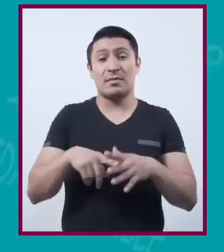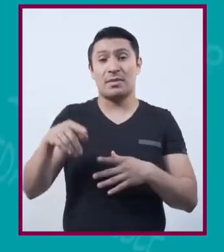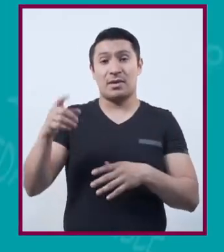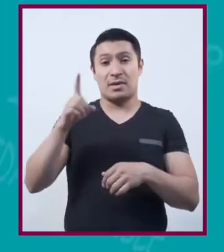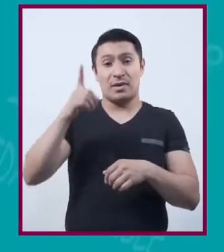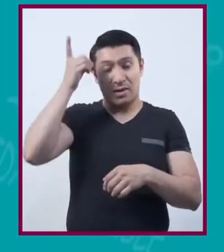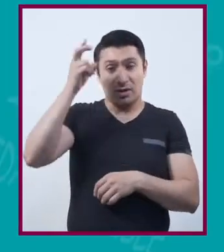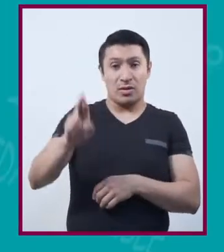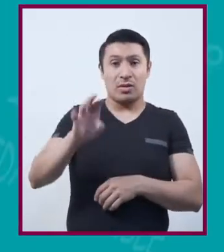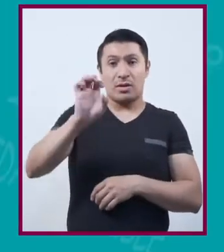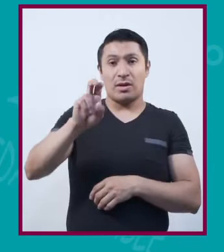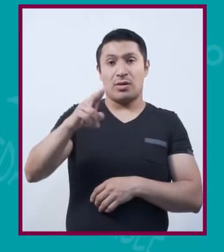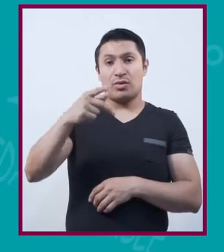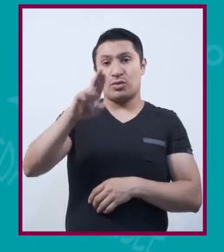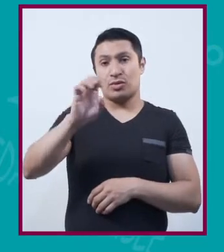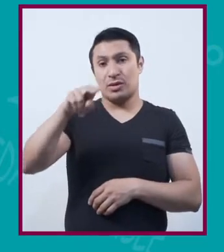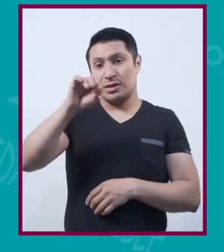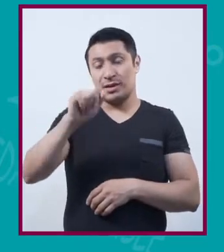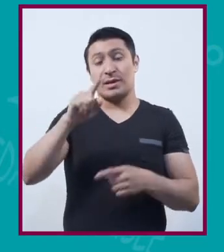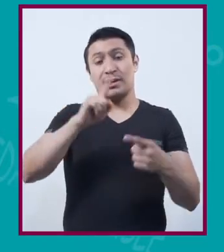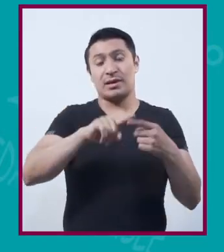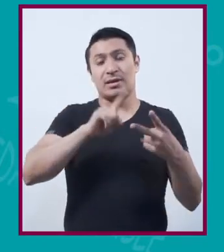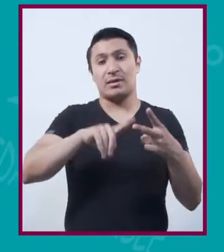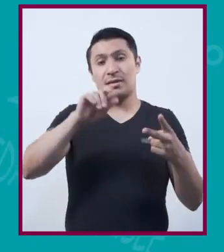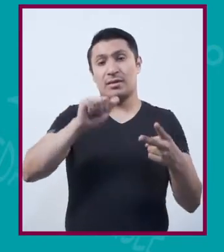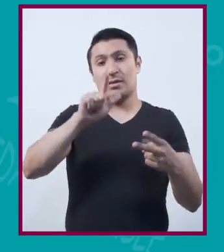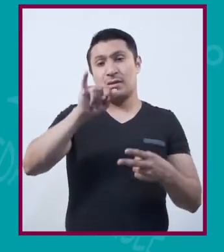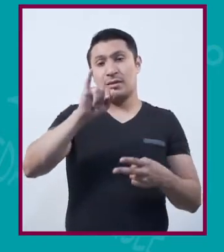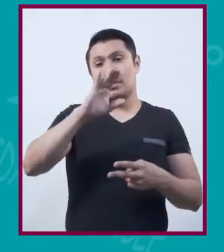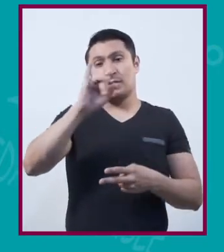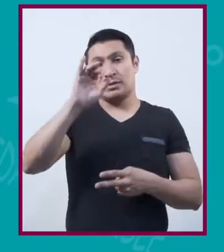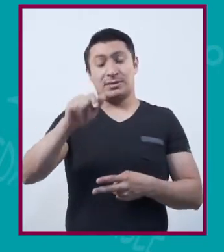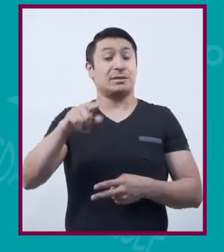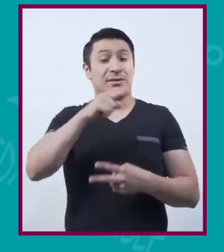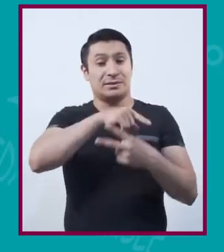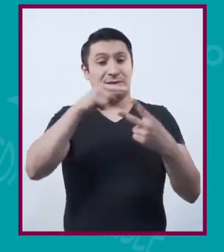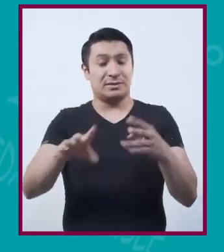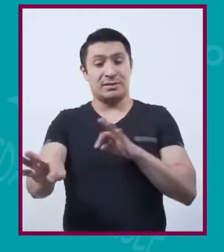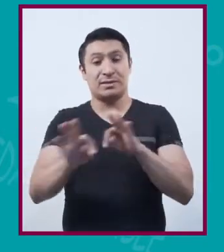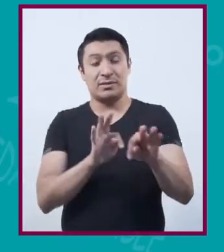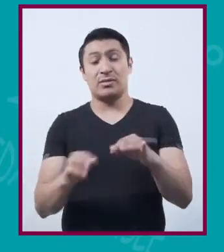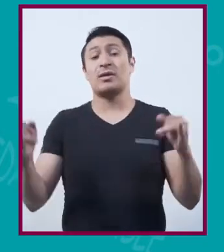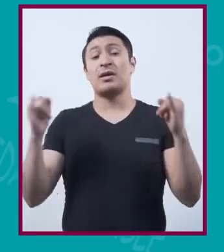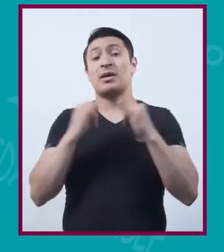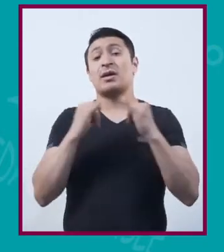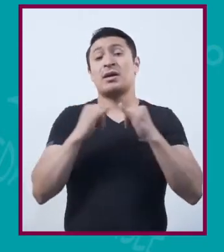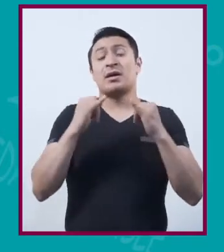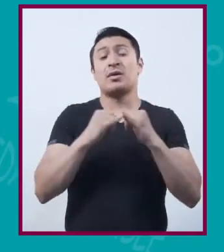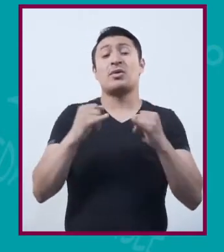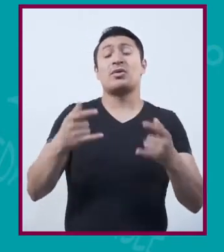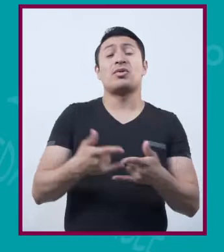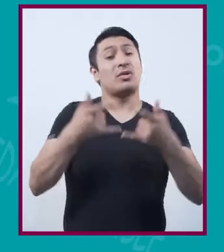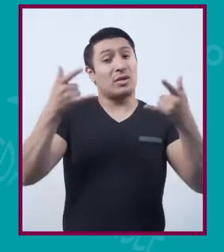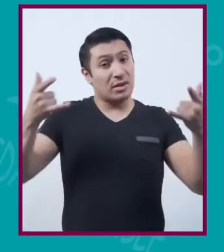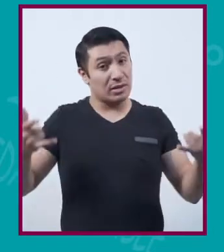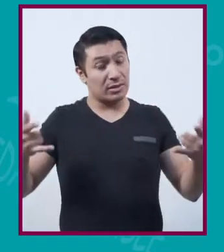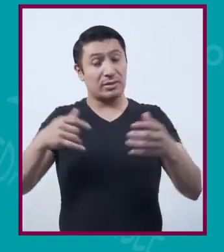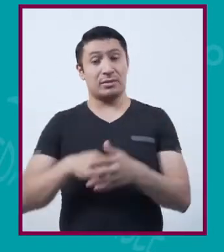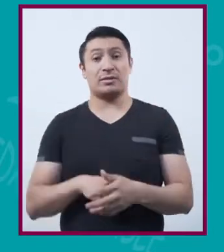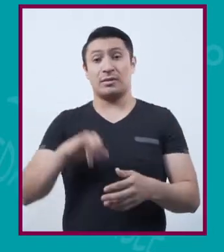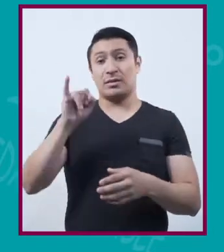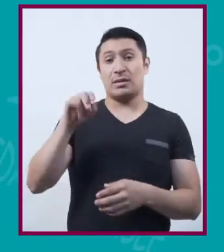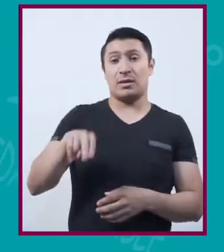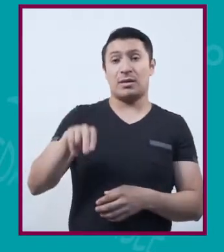doctora Eugenia Meyer y la doctora Alicia Olivera de Bonfil. Ellas trabajaban en el Instituto de